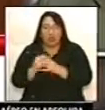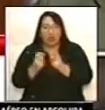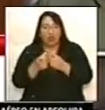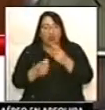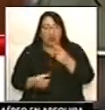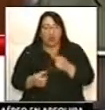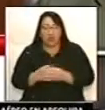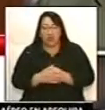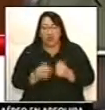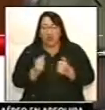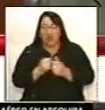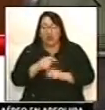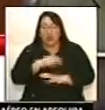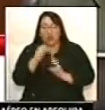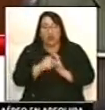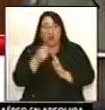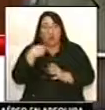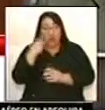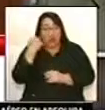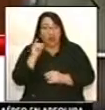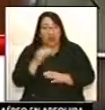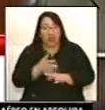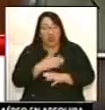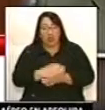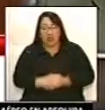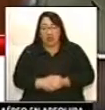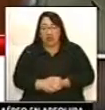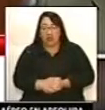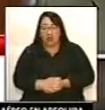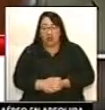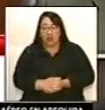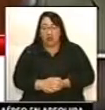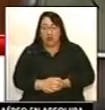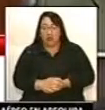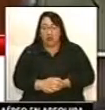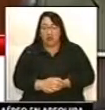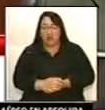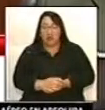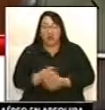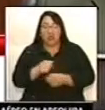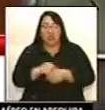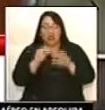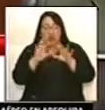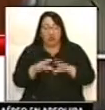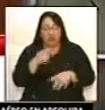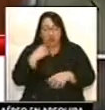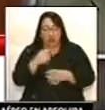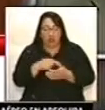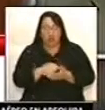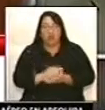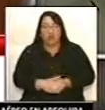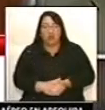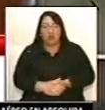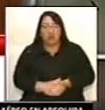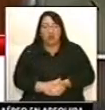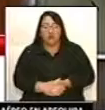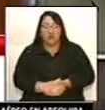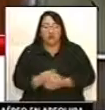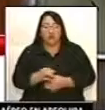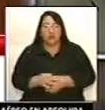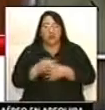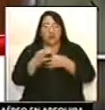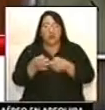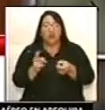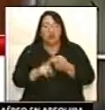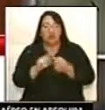ley de mi autoría, señor presidente, en su texto dice lo siguiente: prorrógase